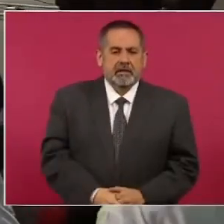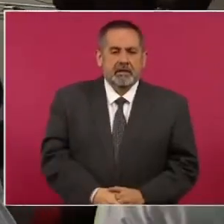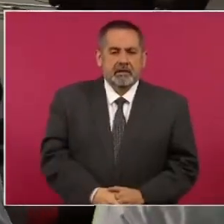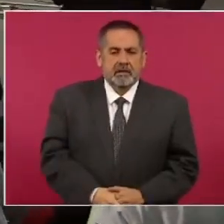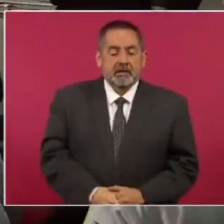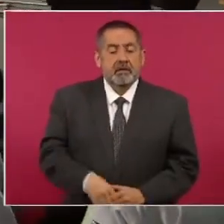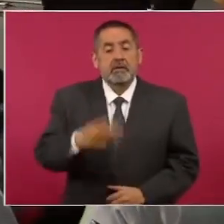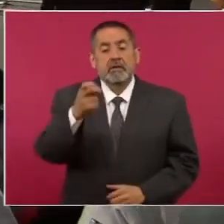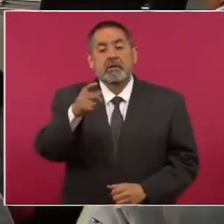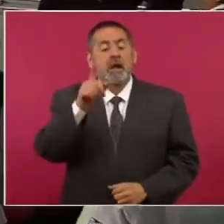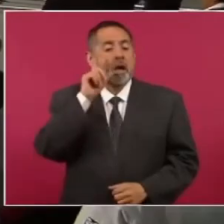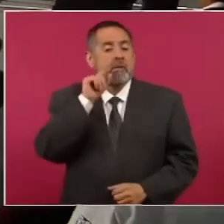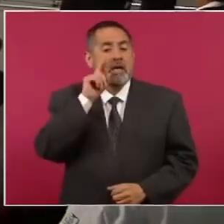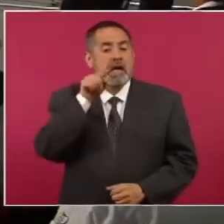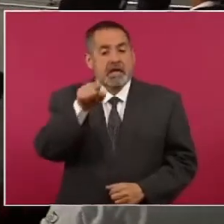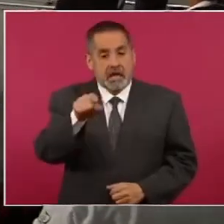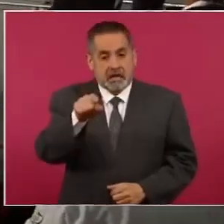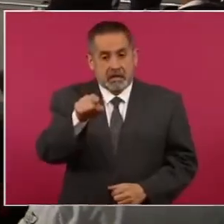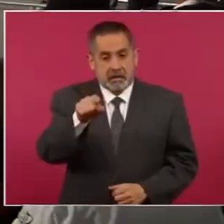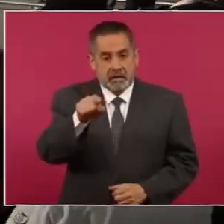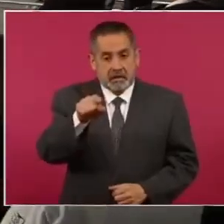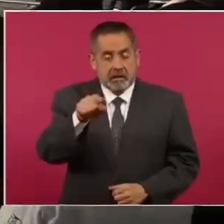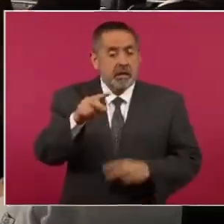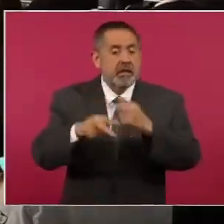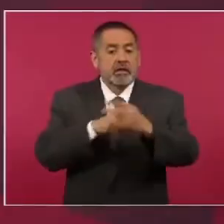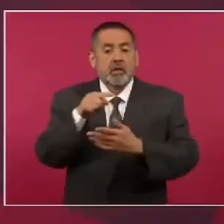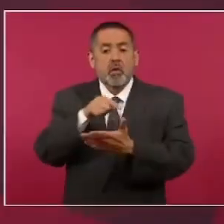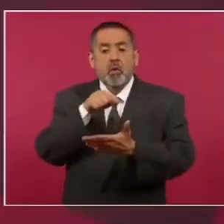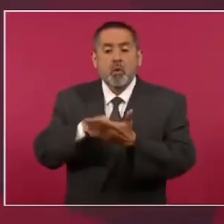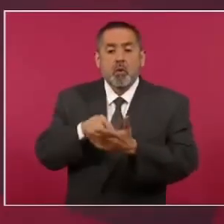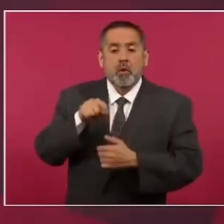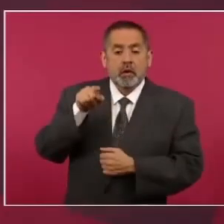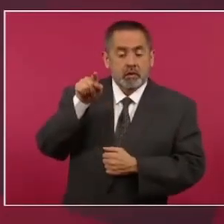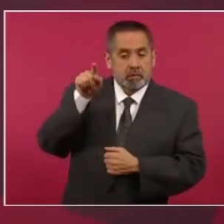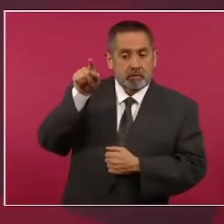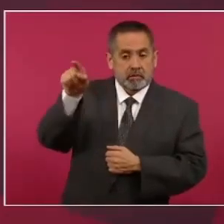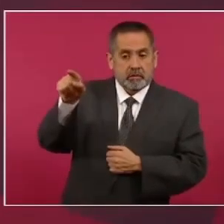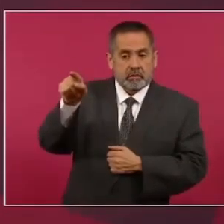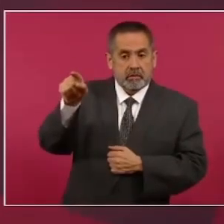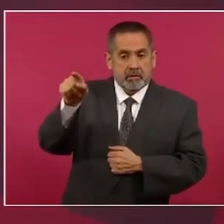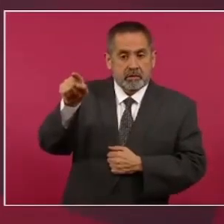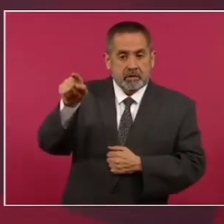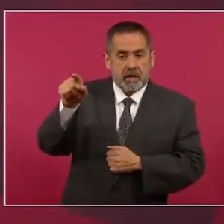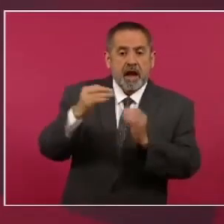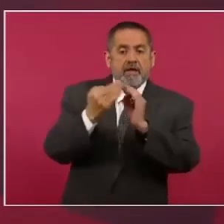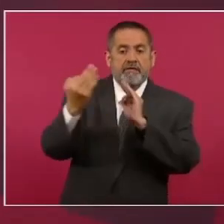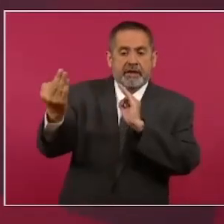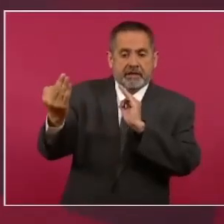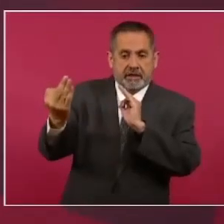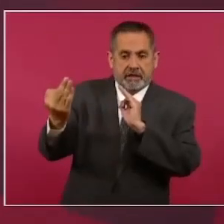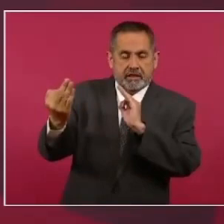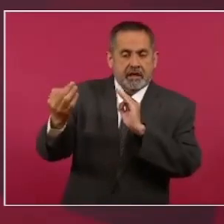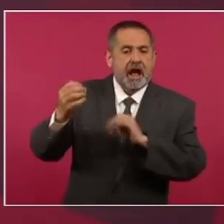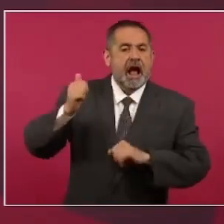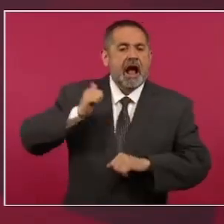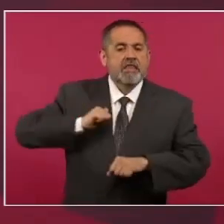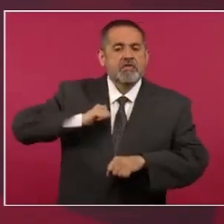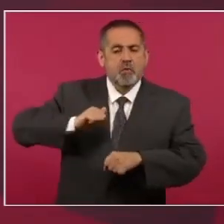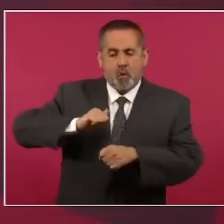Por cierto, mañana vamos a estar en el edificio del antiguo